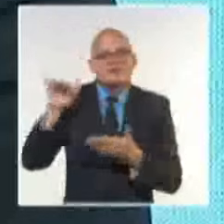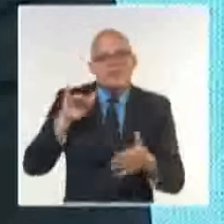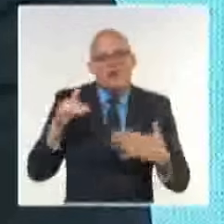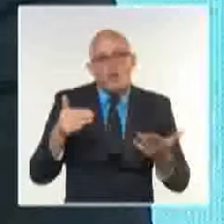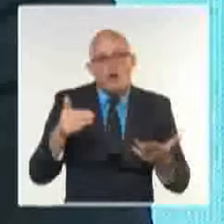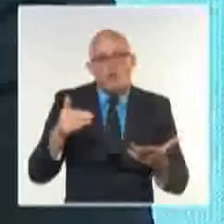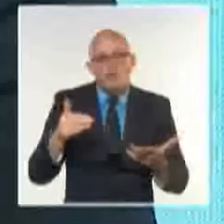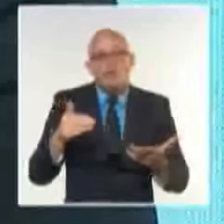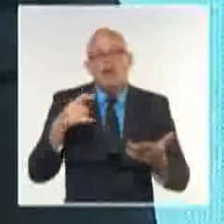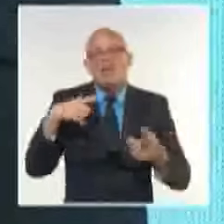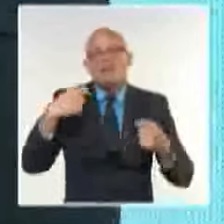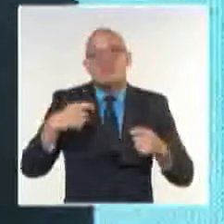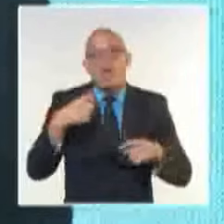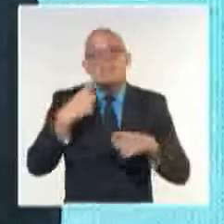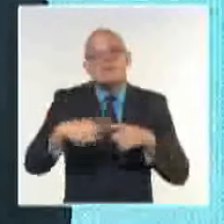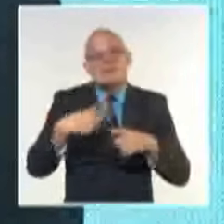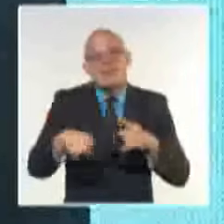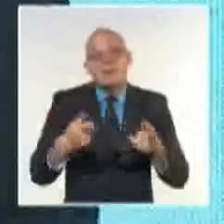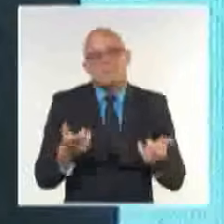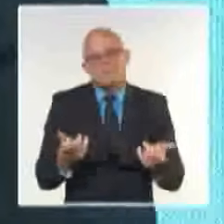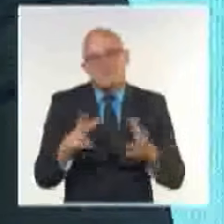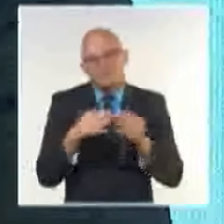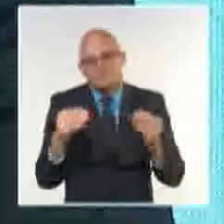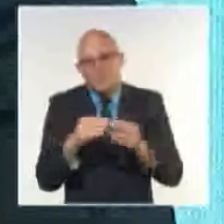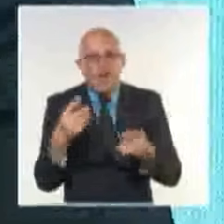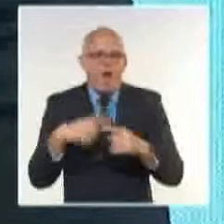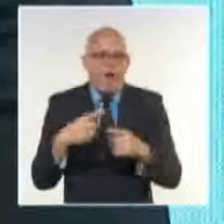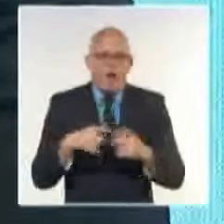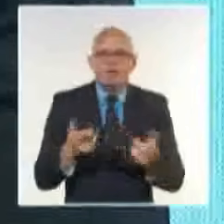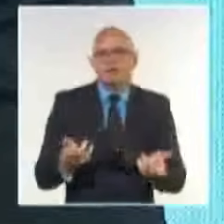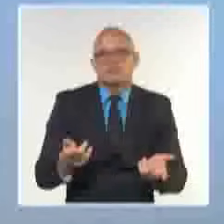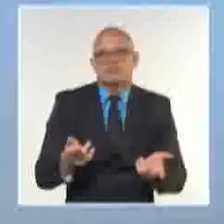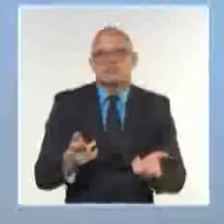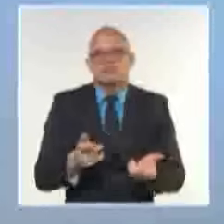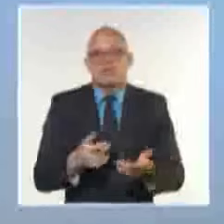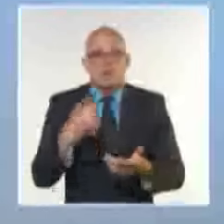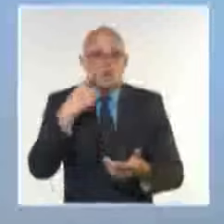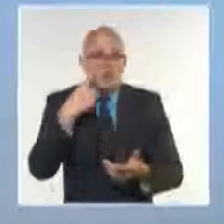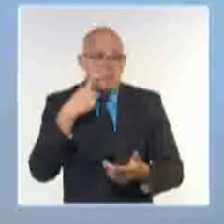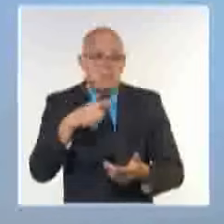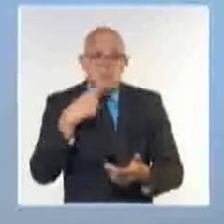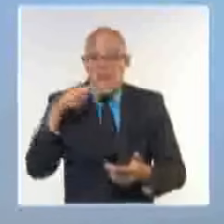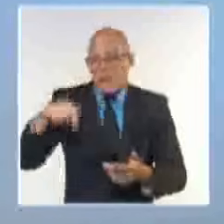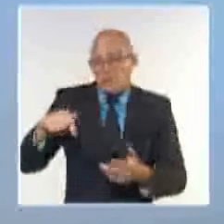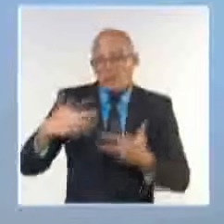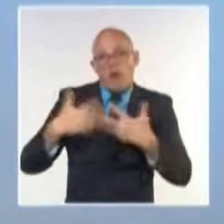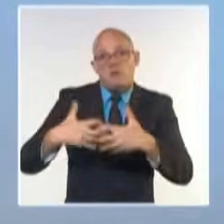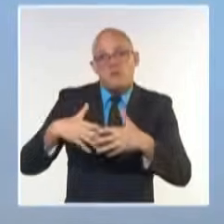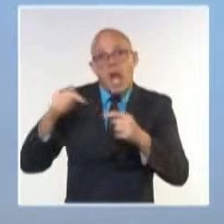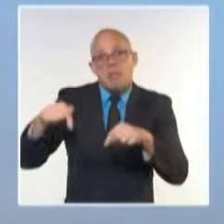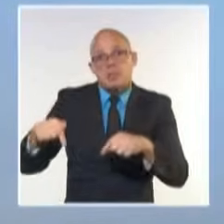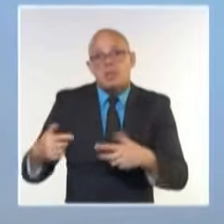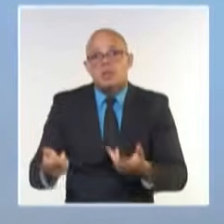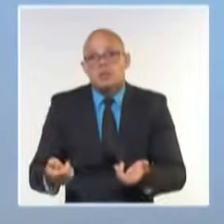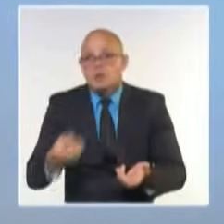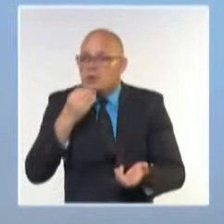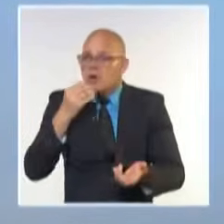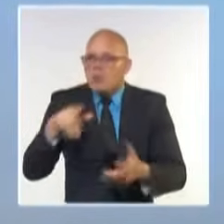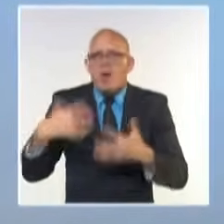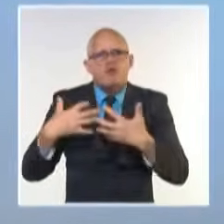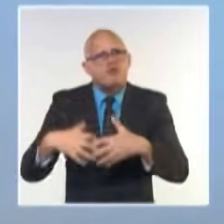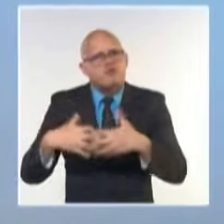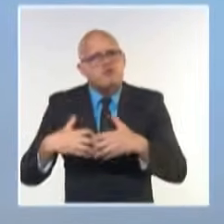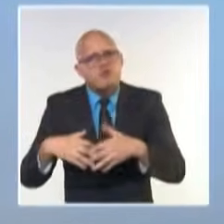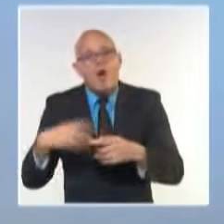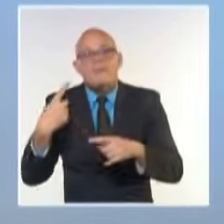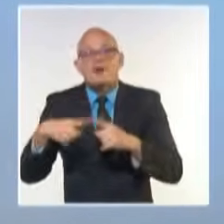industria nuestra, hemos dicho, bueno, la industria de ustedes es esta. Tiene hoy disponibilidad. Tienen industria, tenemos industria. Tenemos industria que tienen capacidad de producción.